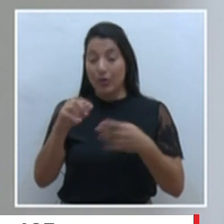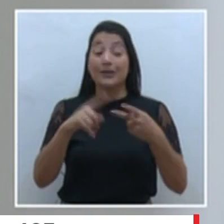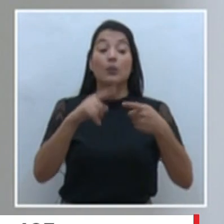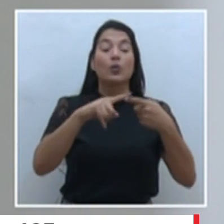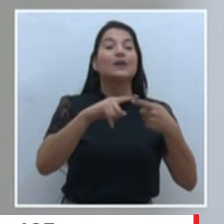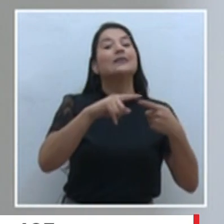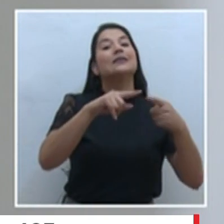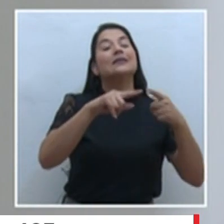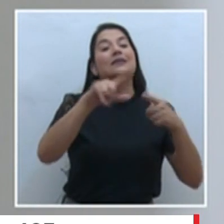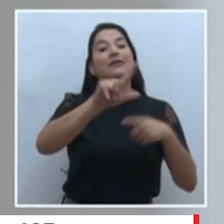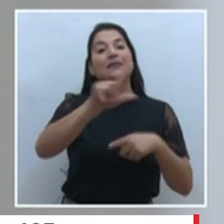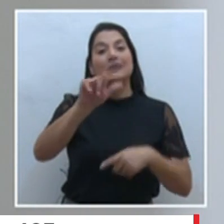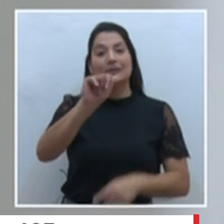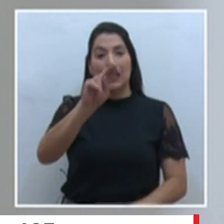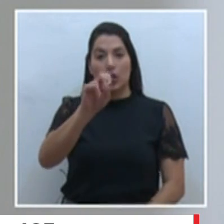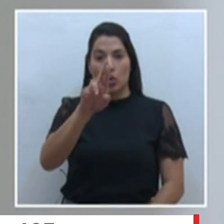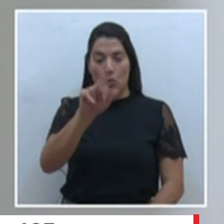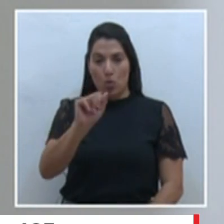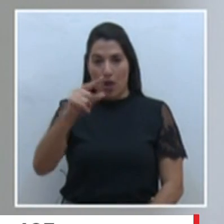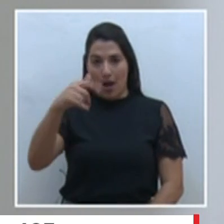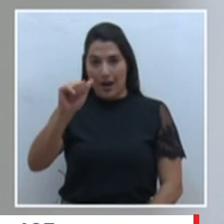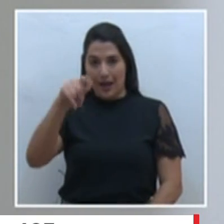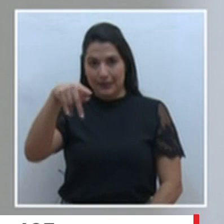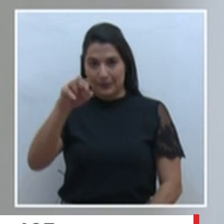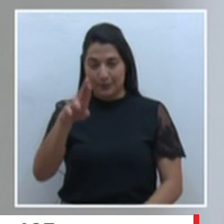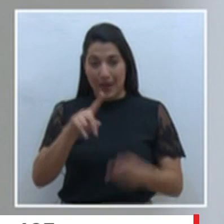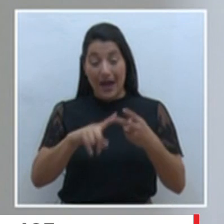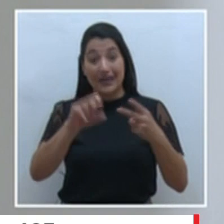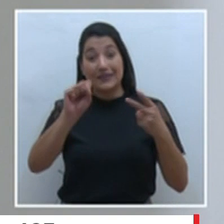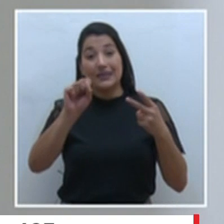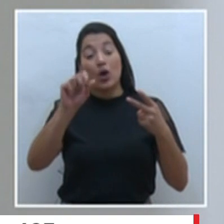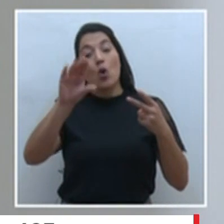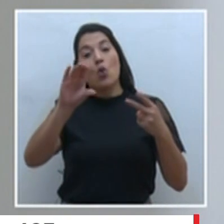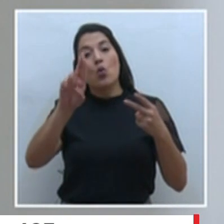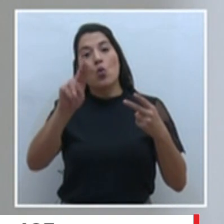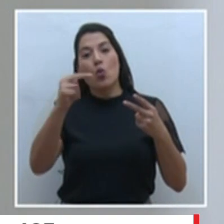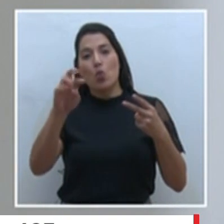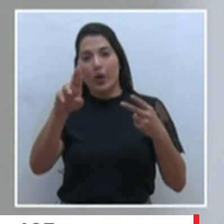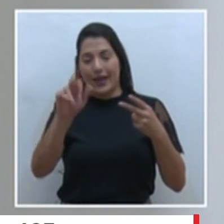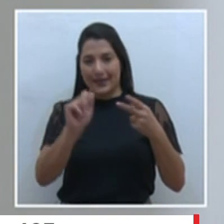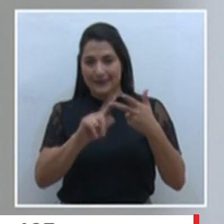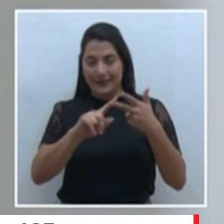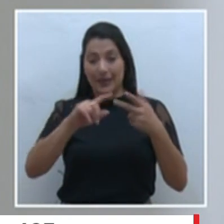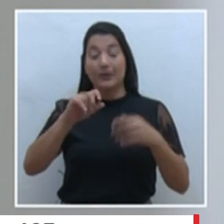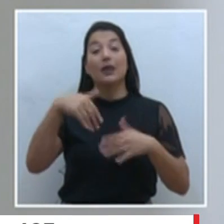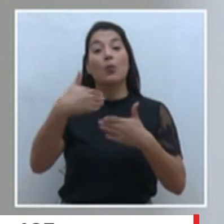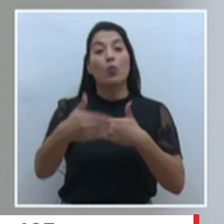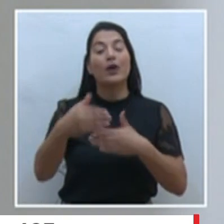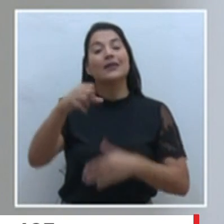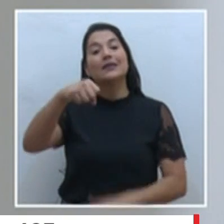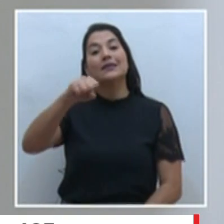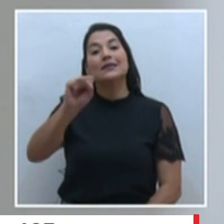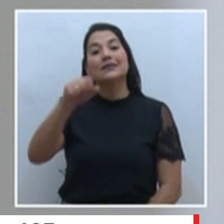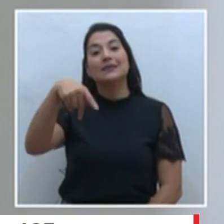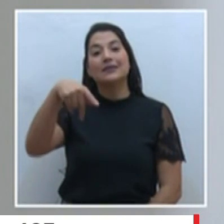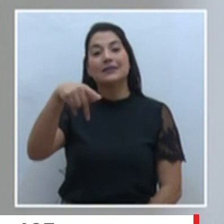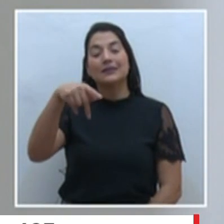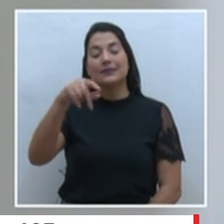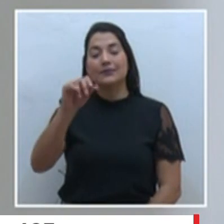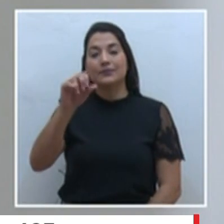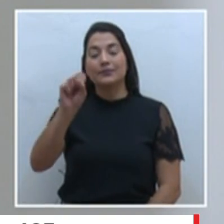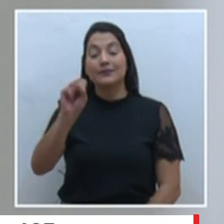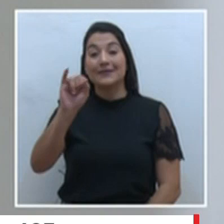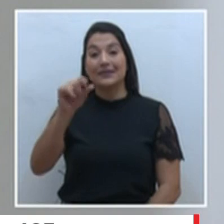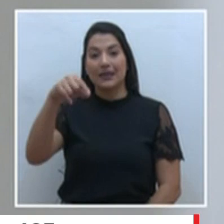del Gaspar y Cureña, Siquirres, específicamente en los distritos de Pacuarito y Reventazón, y